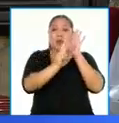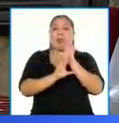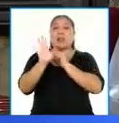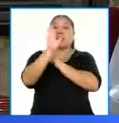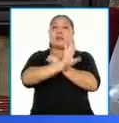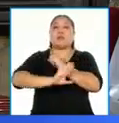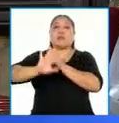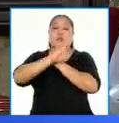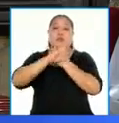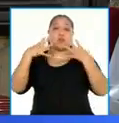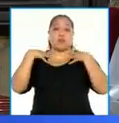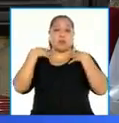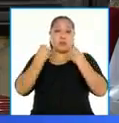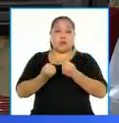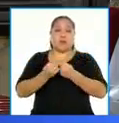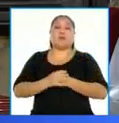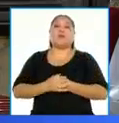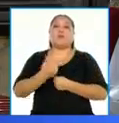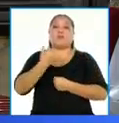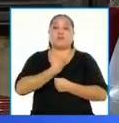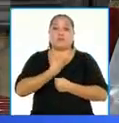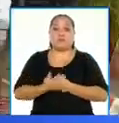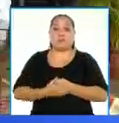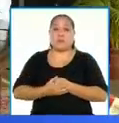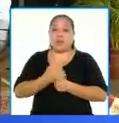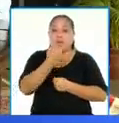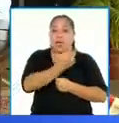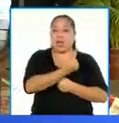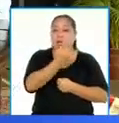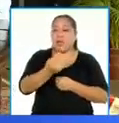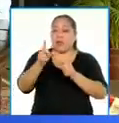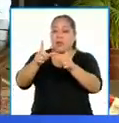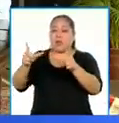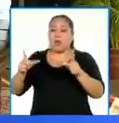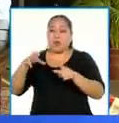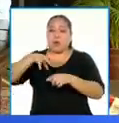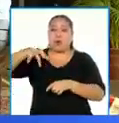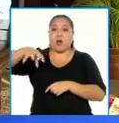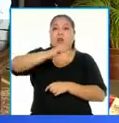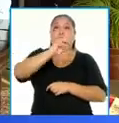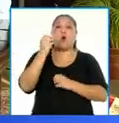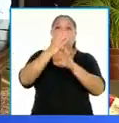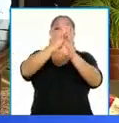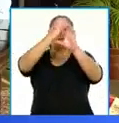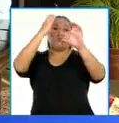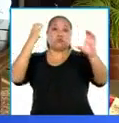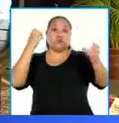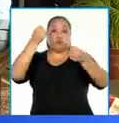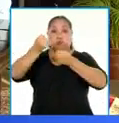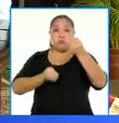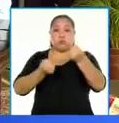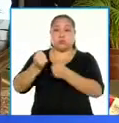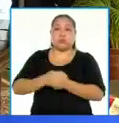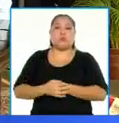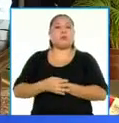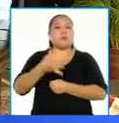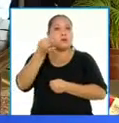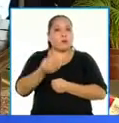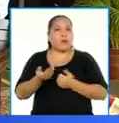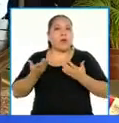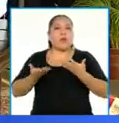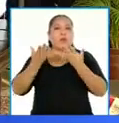de protección personal, que los locales o medios de transporte aseguren una